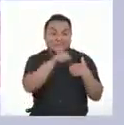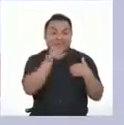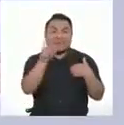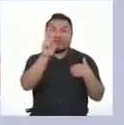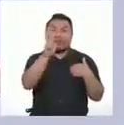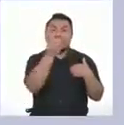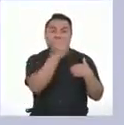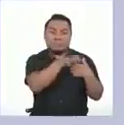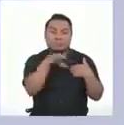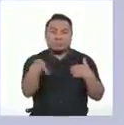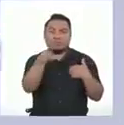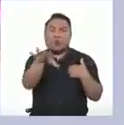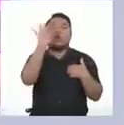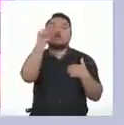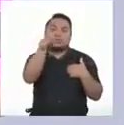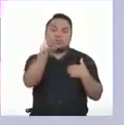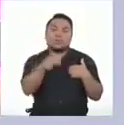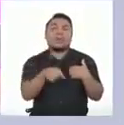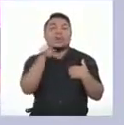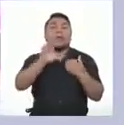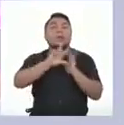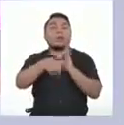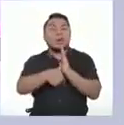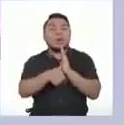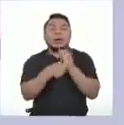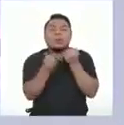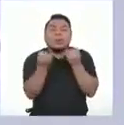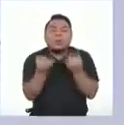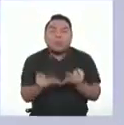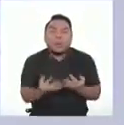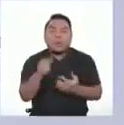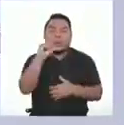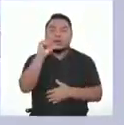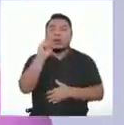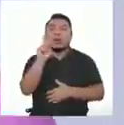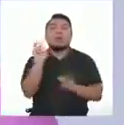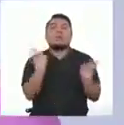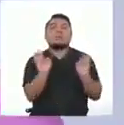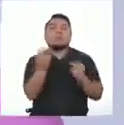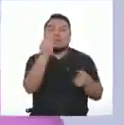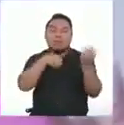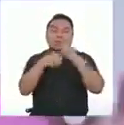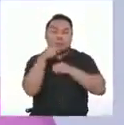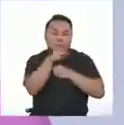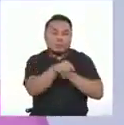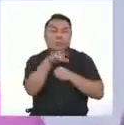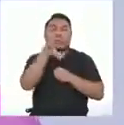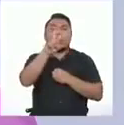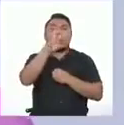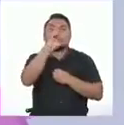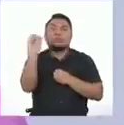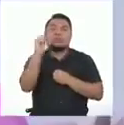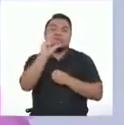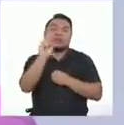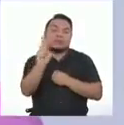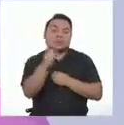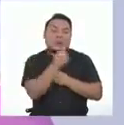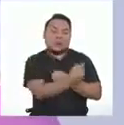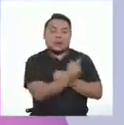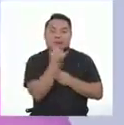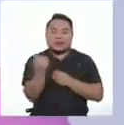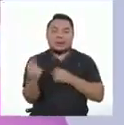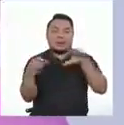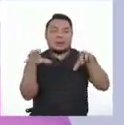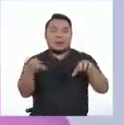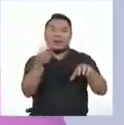estos 2 alimentos y luego calculen cuántos gramos de proteína aportan 200 gramos a cada